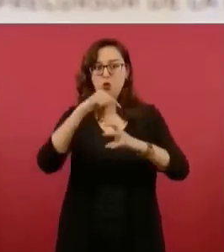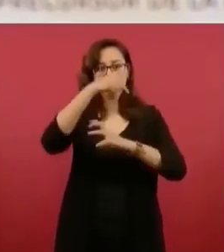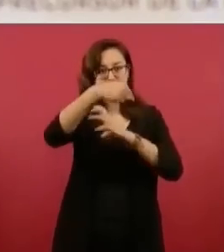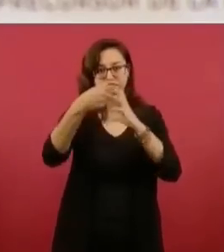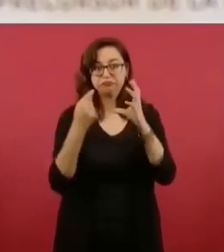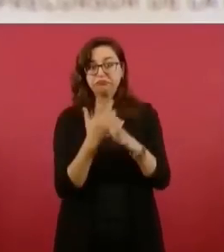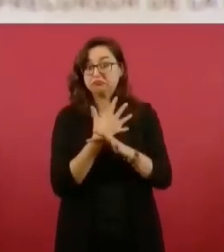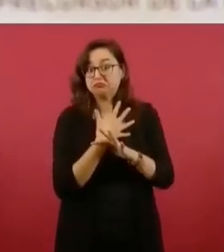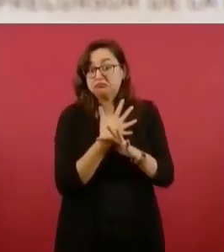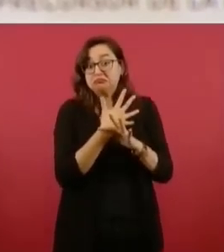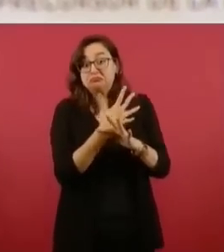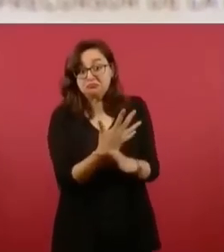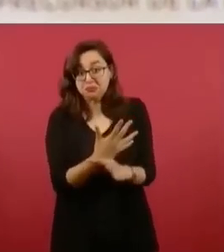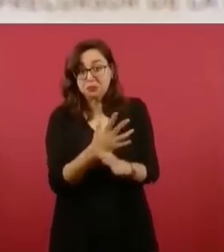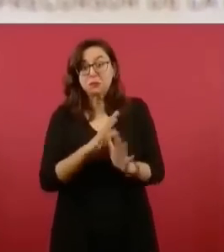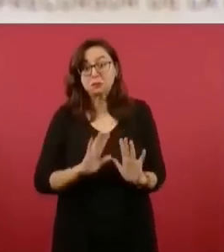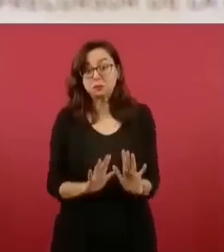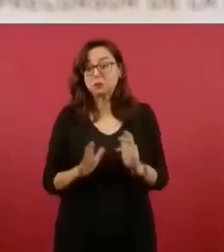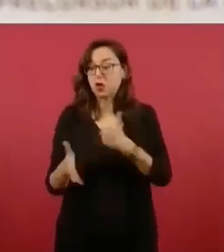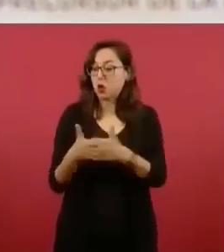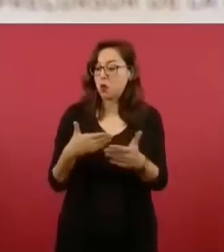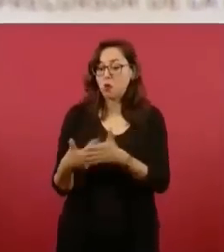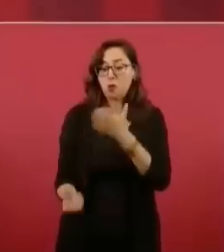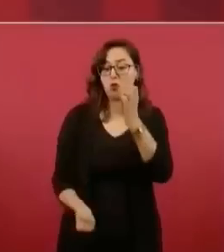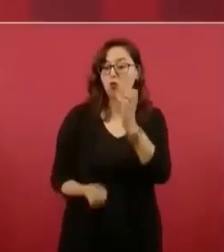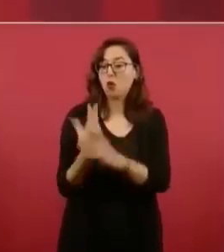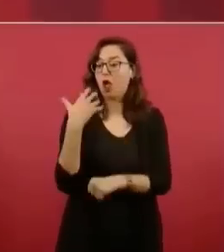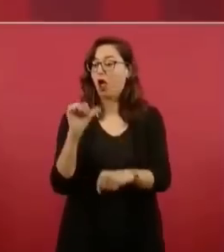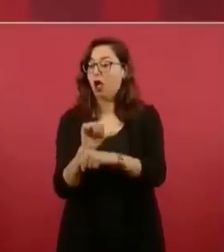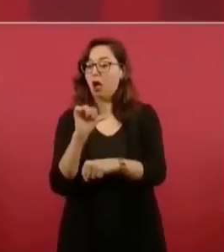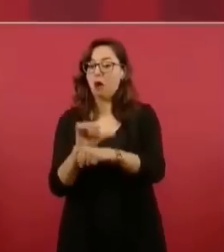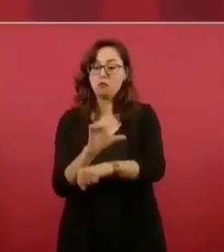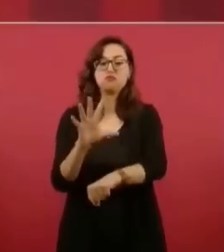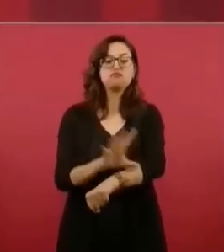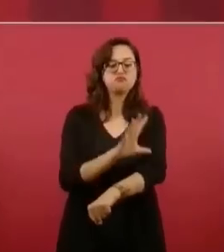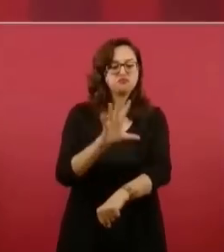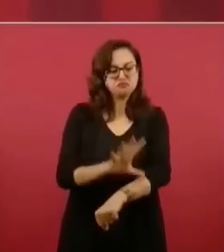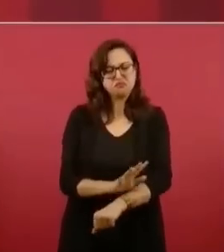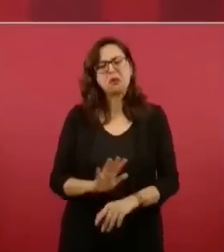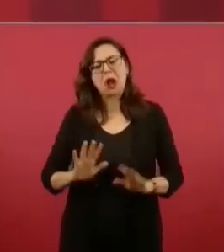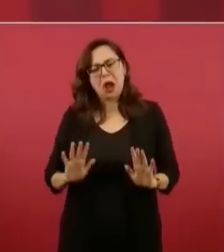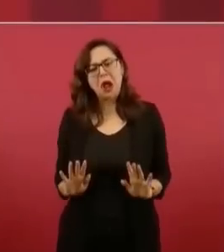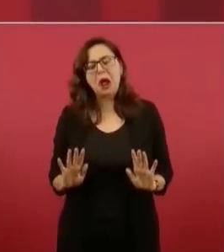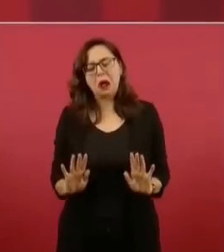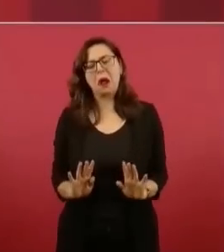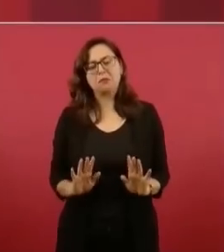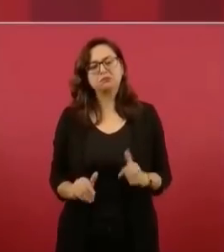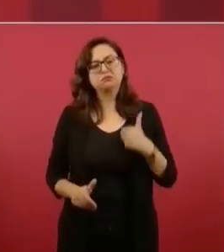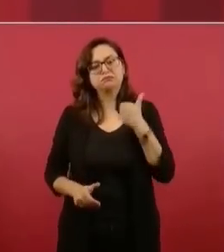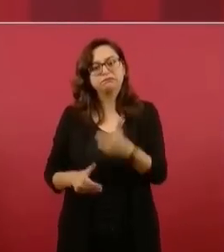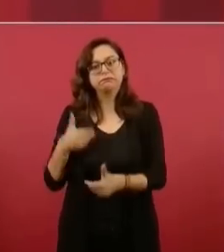Y ahora, por eso, los precios